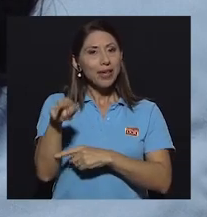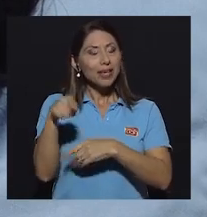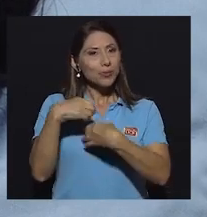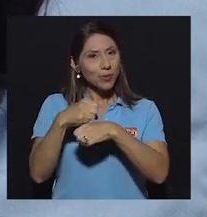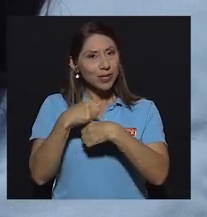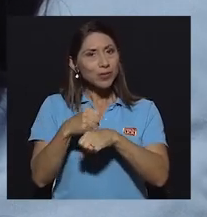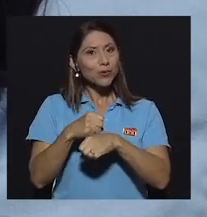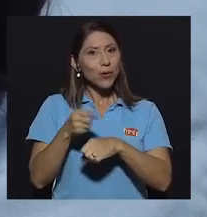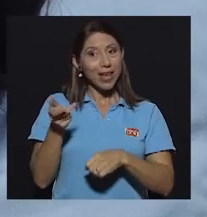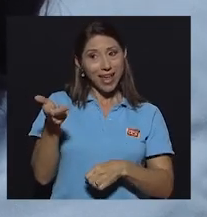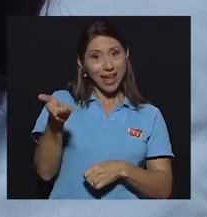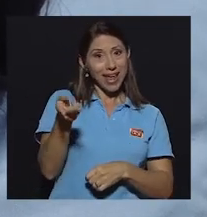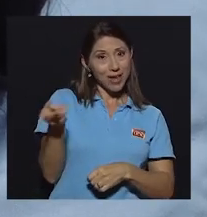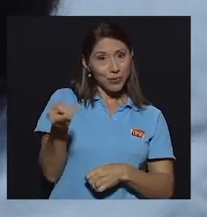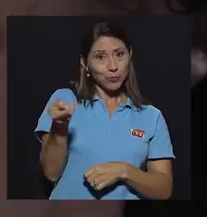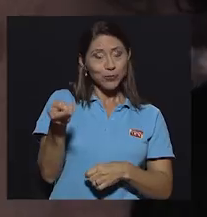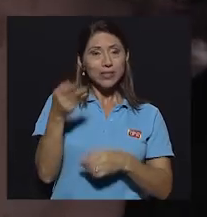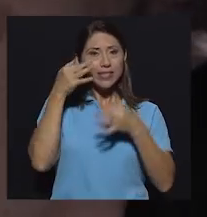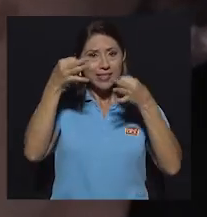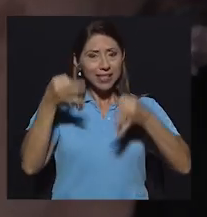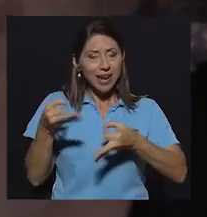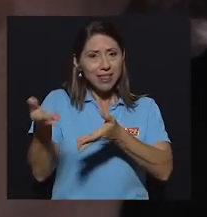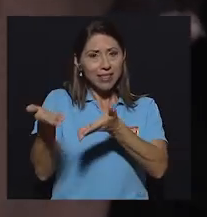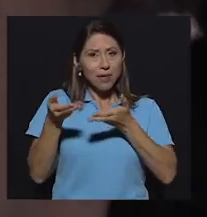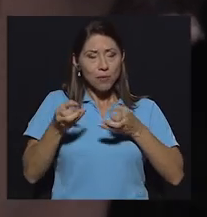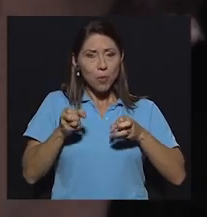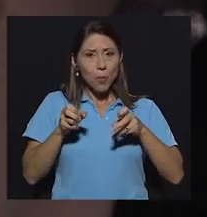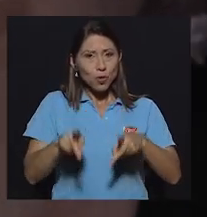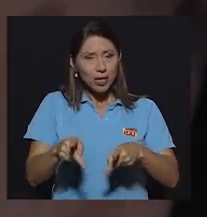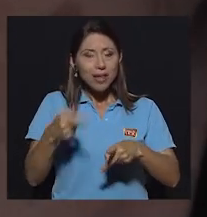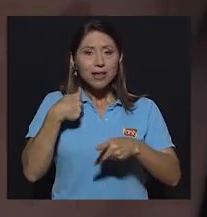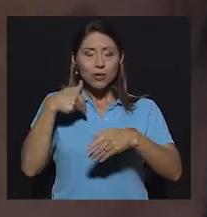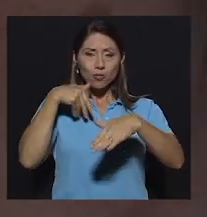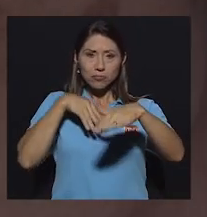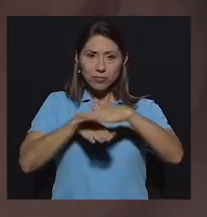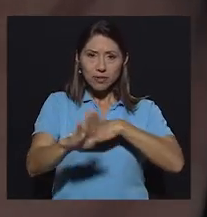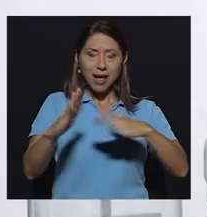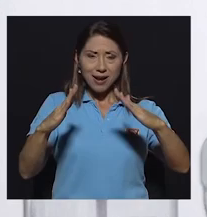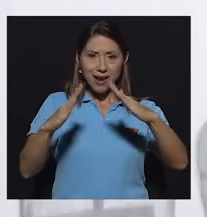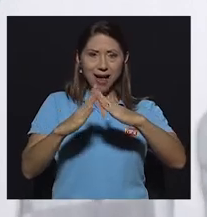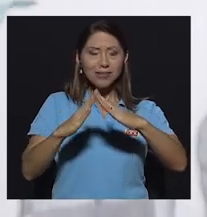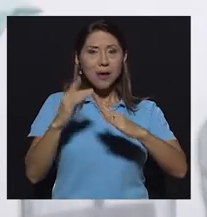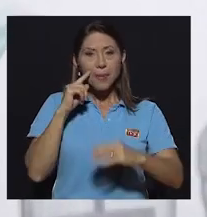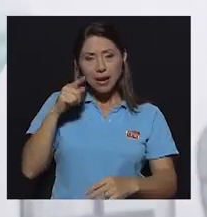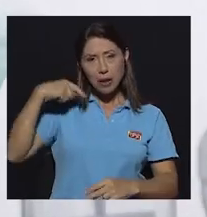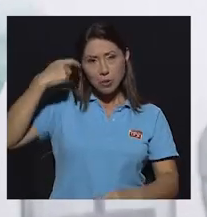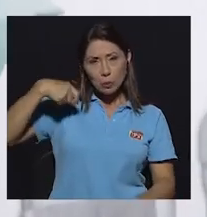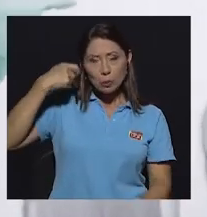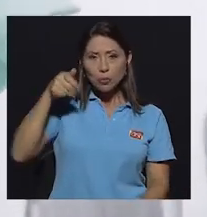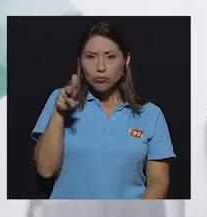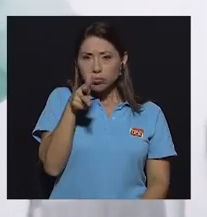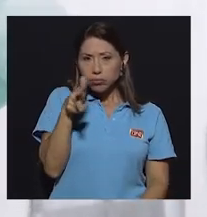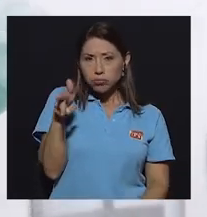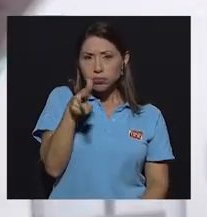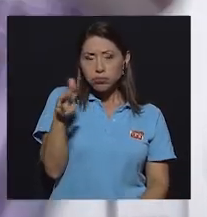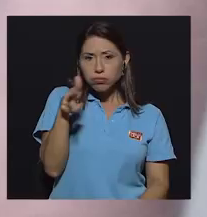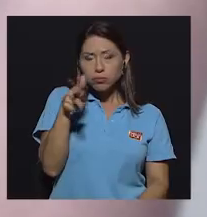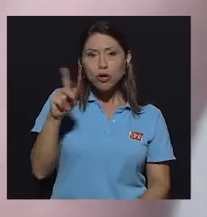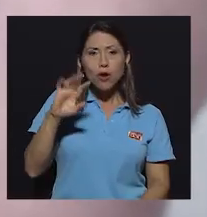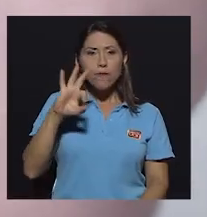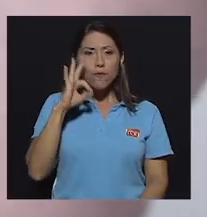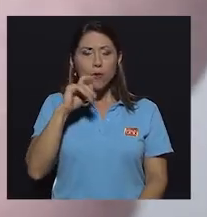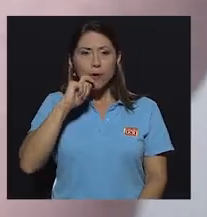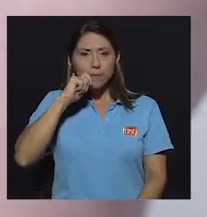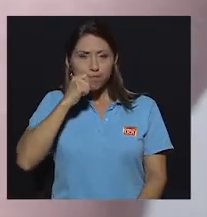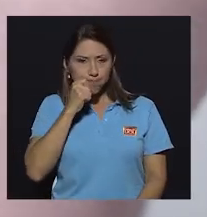ellos decidieran darme esta oportunidad de entrar a su casa y registrar todo de la manera más íntima